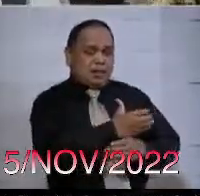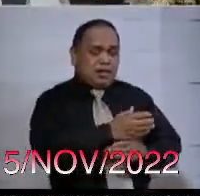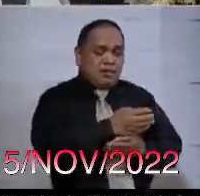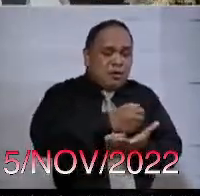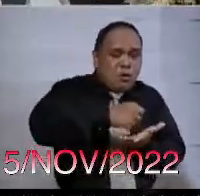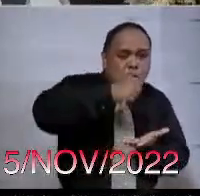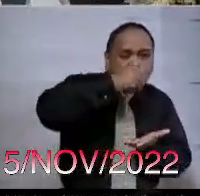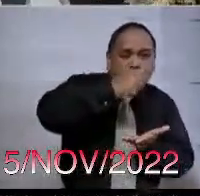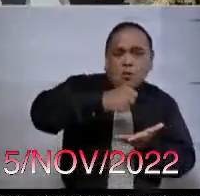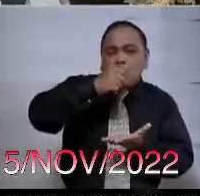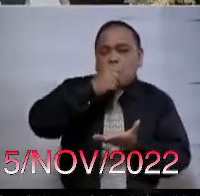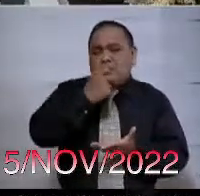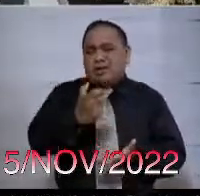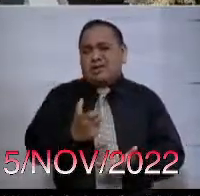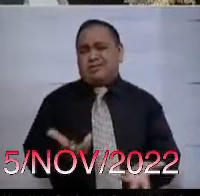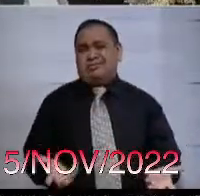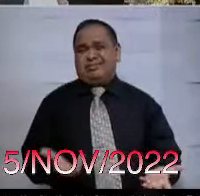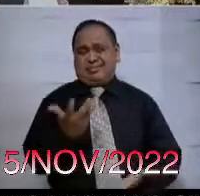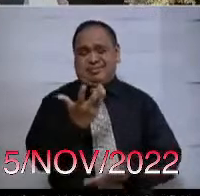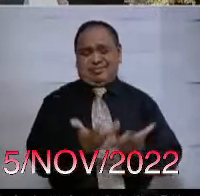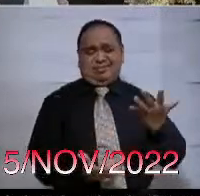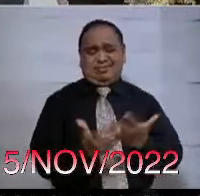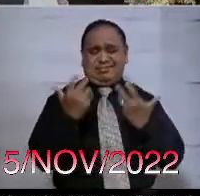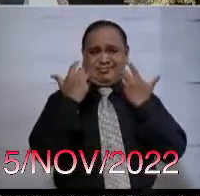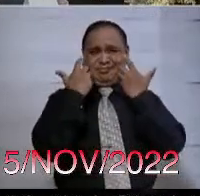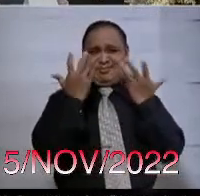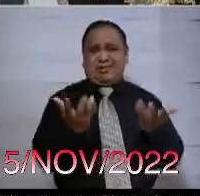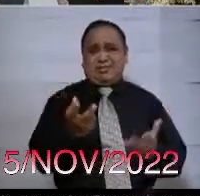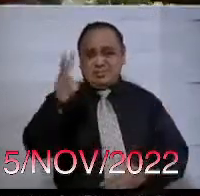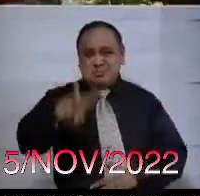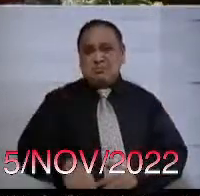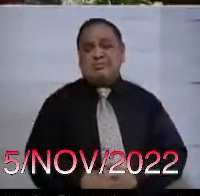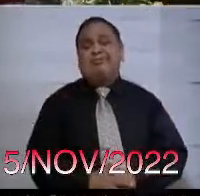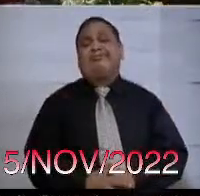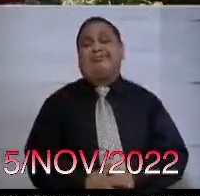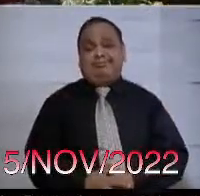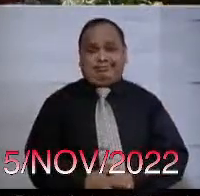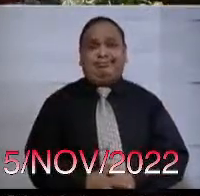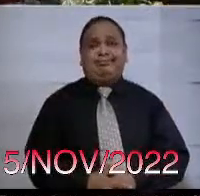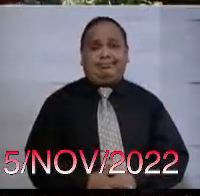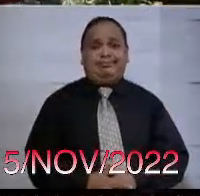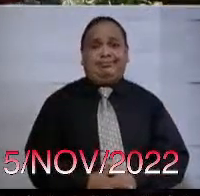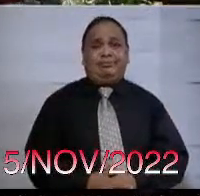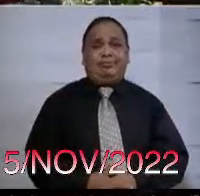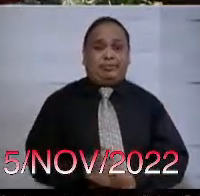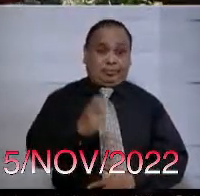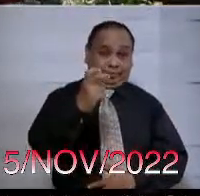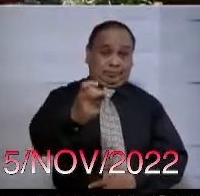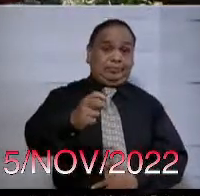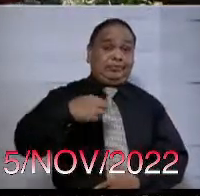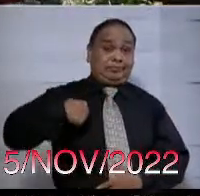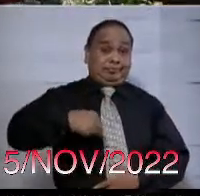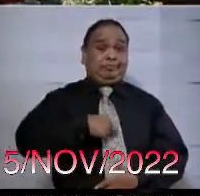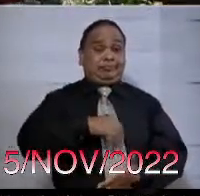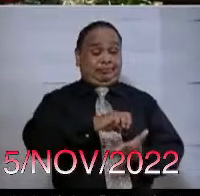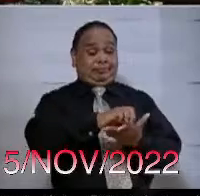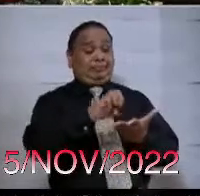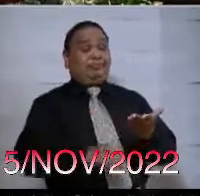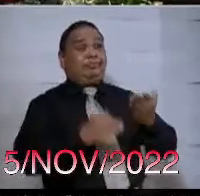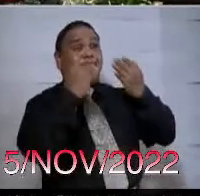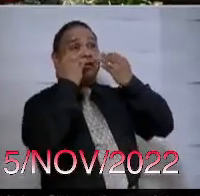departamento y hagan lo que él quiera? No se vale, ¿eh? Yo creo que son ejemplos que nos dejan